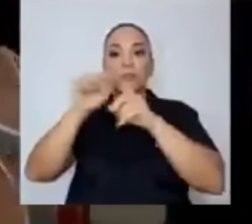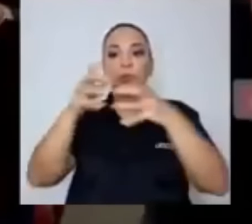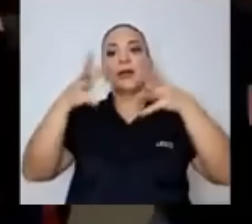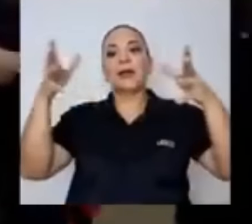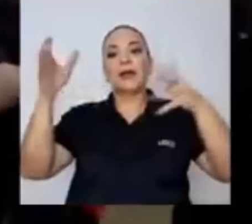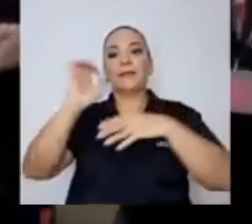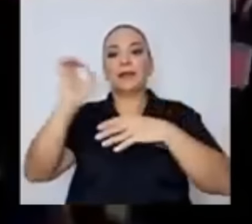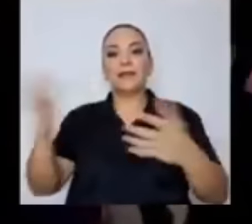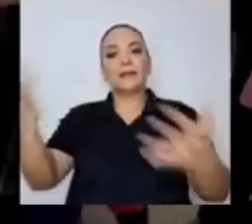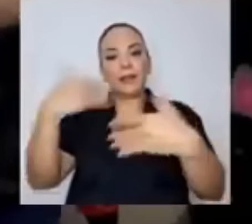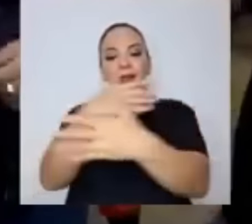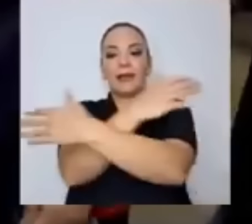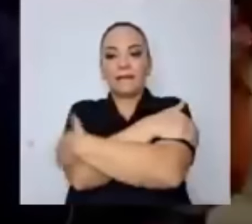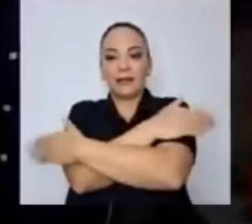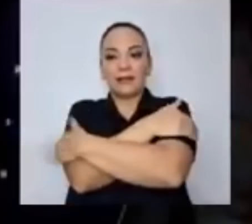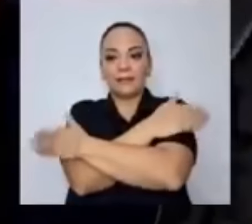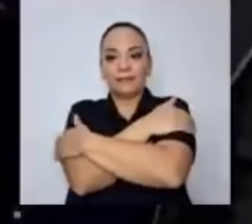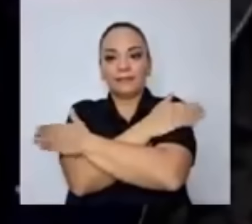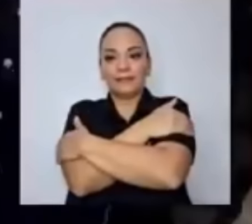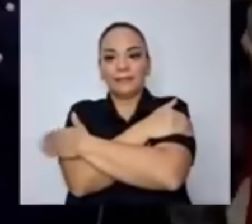si quiere. Bueno, una papacha.